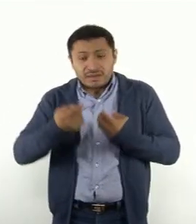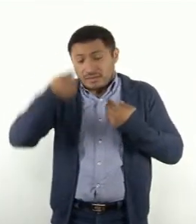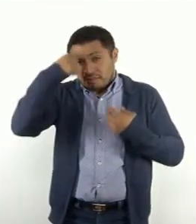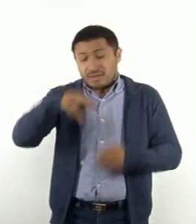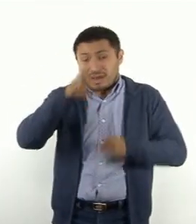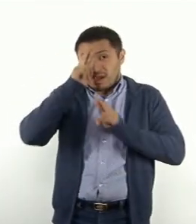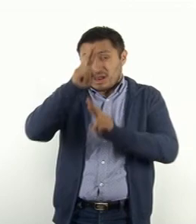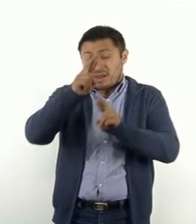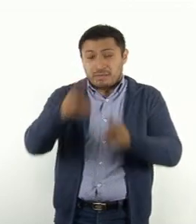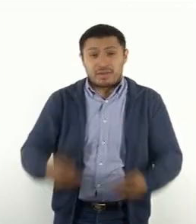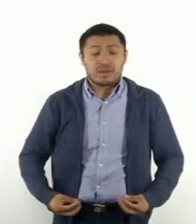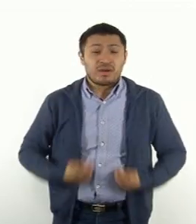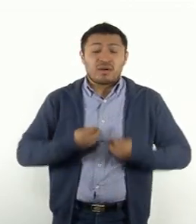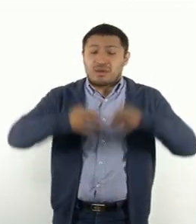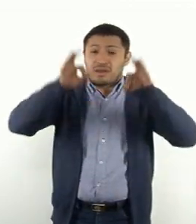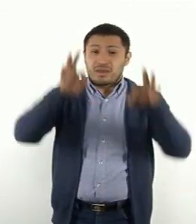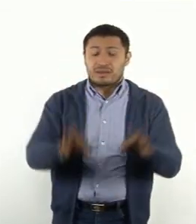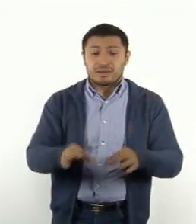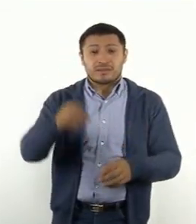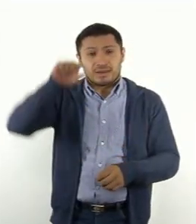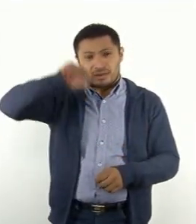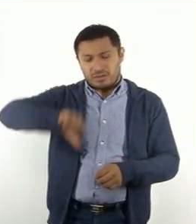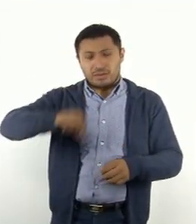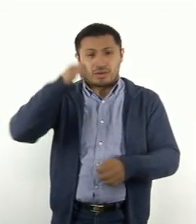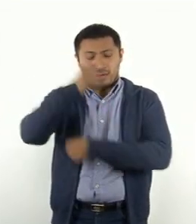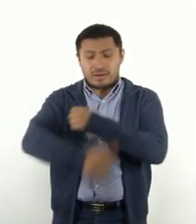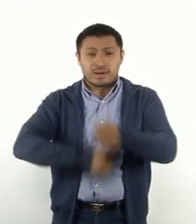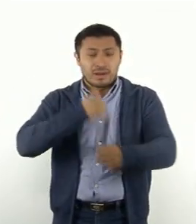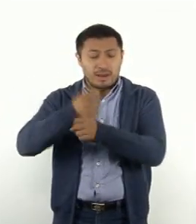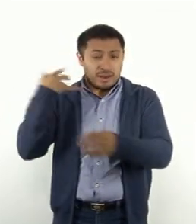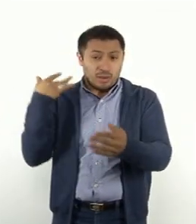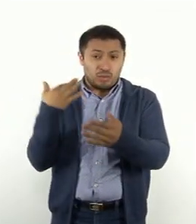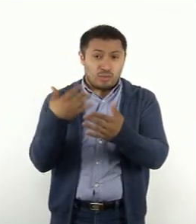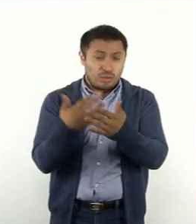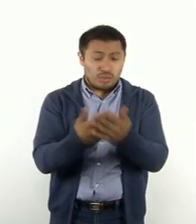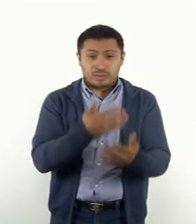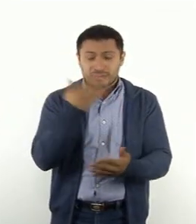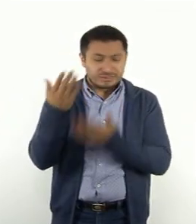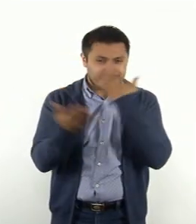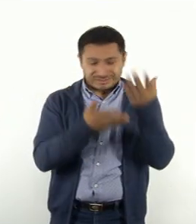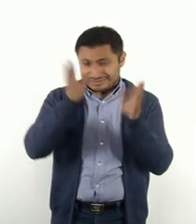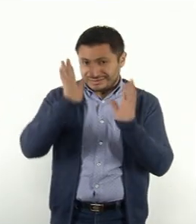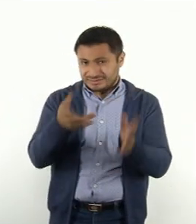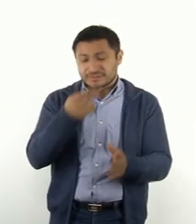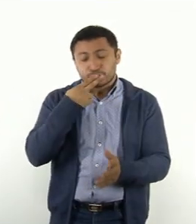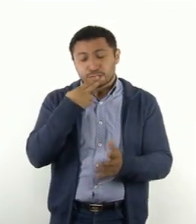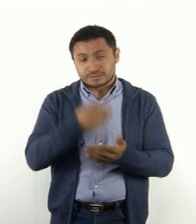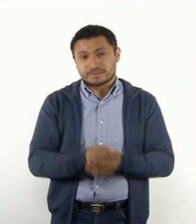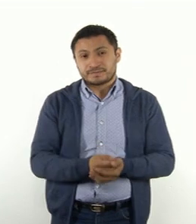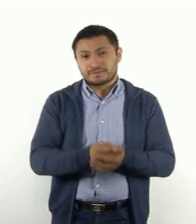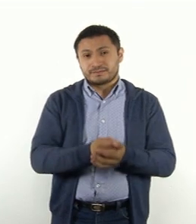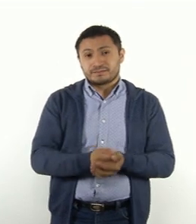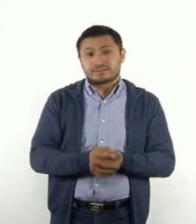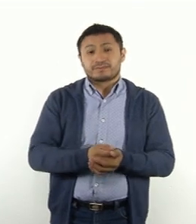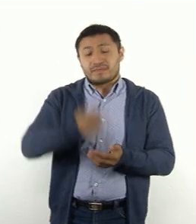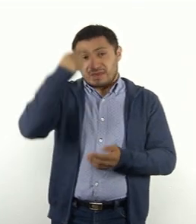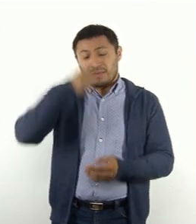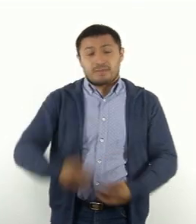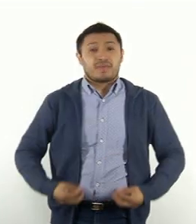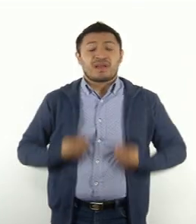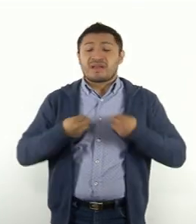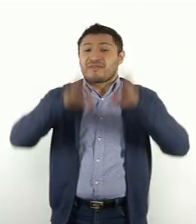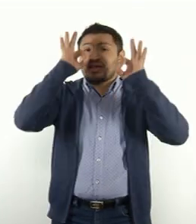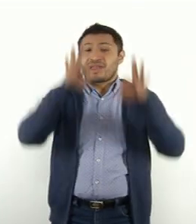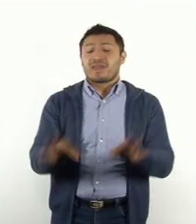hemos estudiado a lo largo de este ciclo escolar. Entonces, para llevar una forma de vida democrática